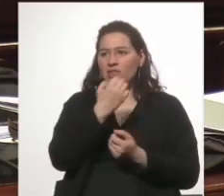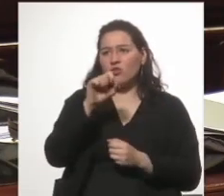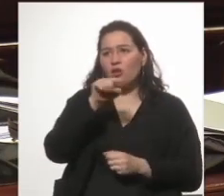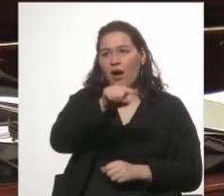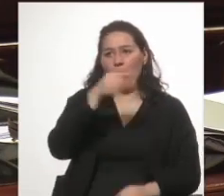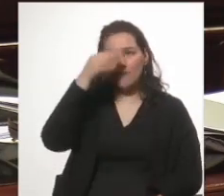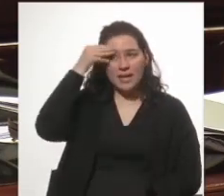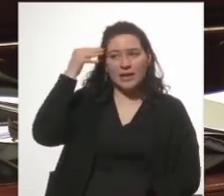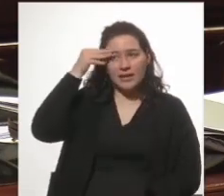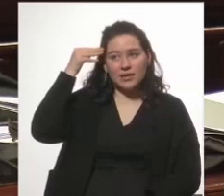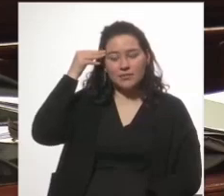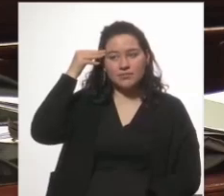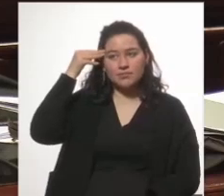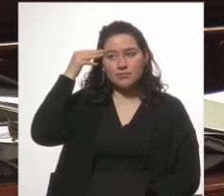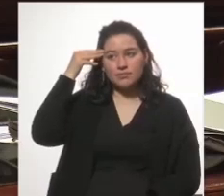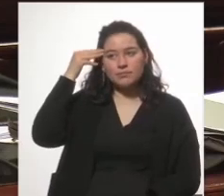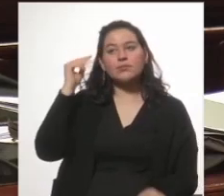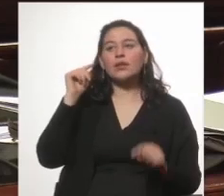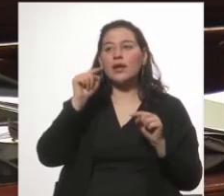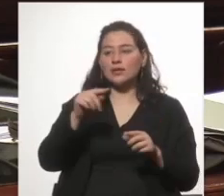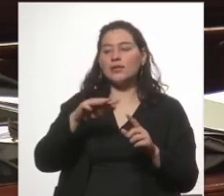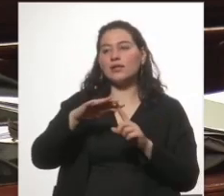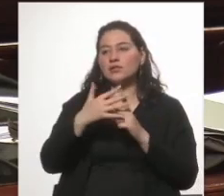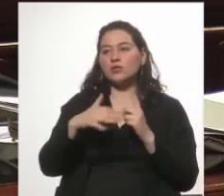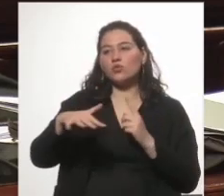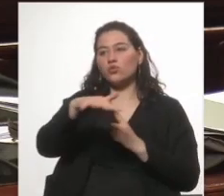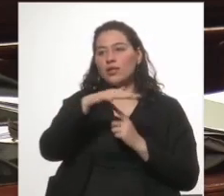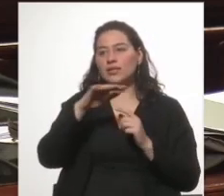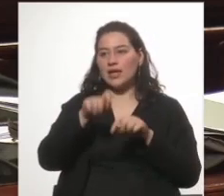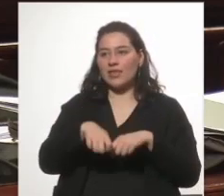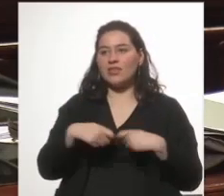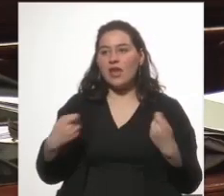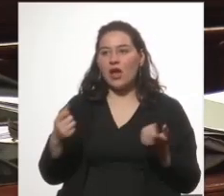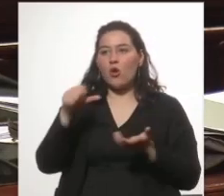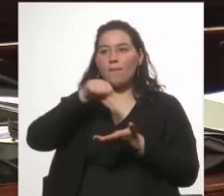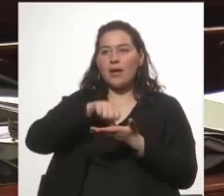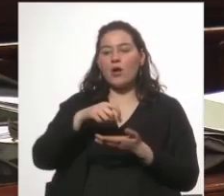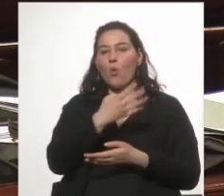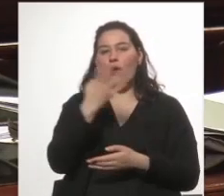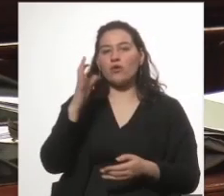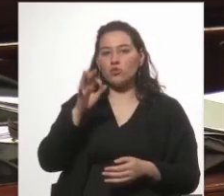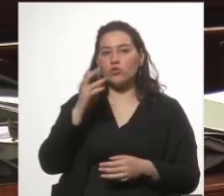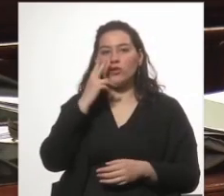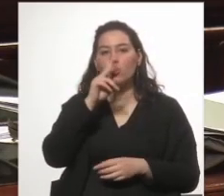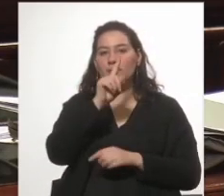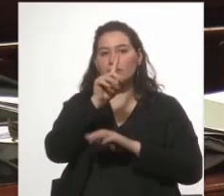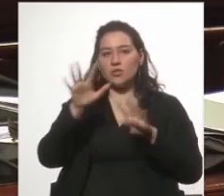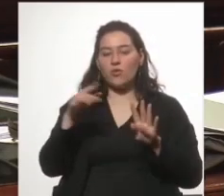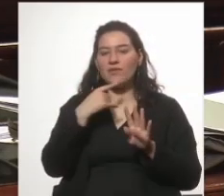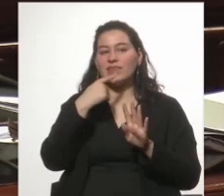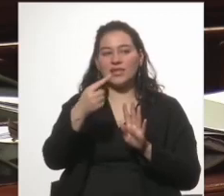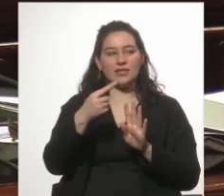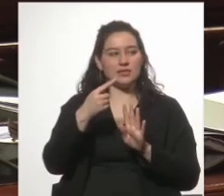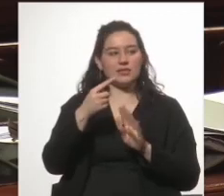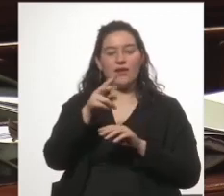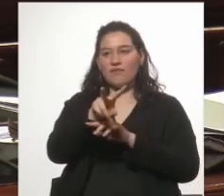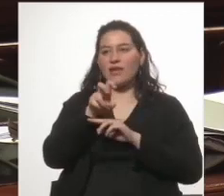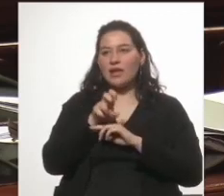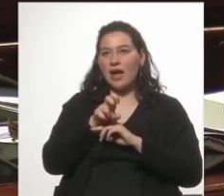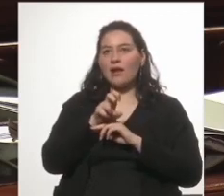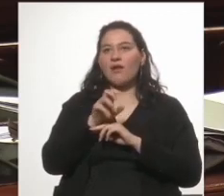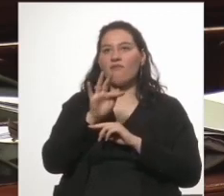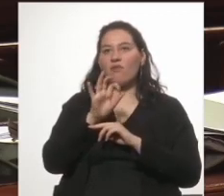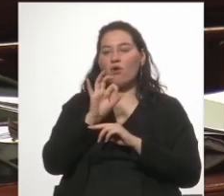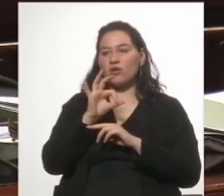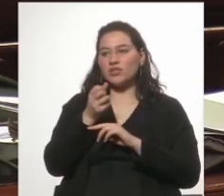Ríos. Es en esas circunstancias que el diario El País, en edición del 4 de octubre de 2019, señala que la fiscal Gabriela